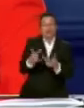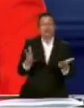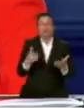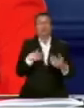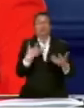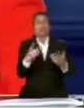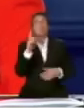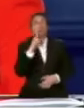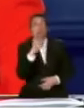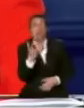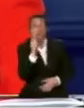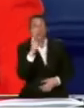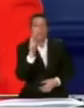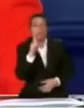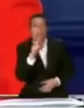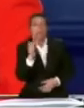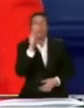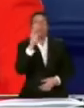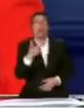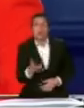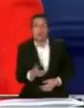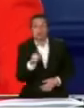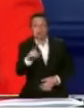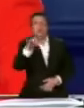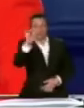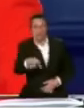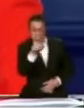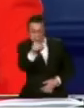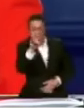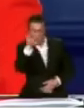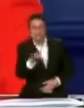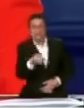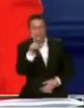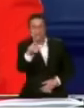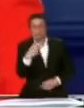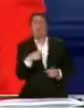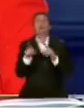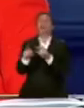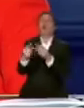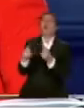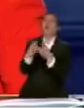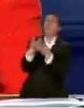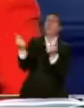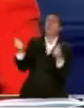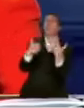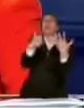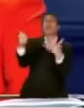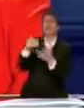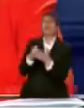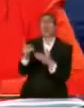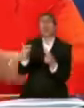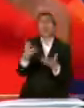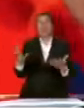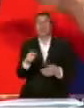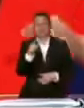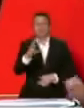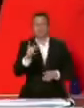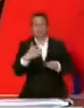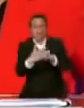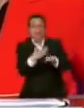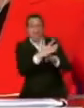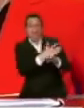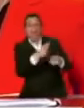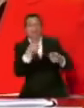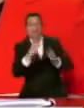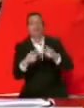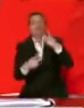alguno. ¿Qué mentira hay en eso? Porque además usted sabe muy bien que esa acusación constitucional la basó sobre hechos que eran incluso anteriores a que yo